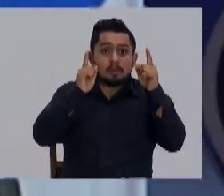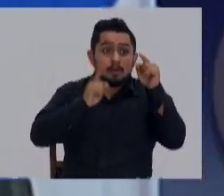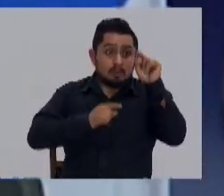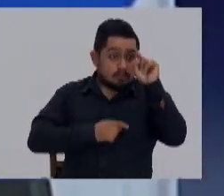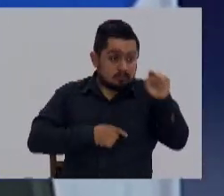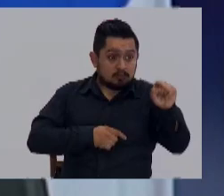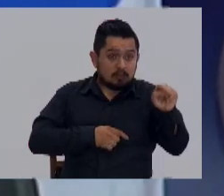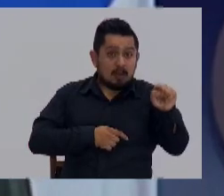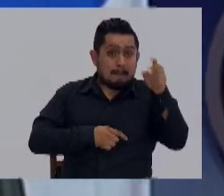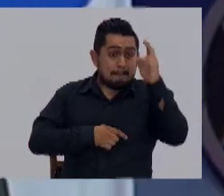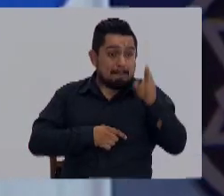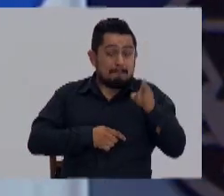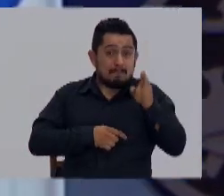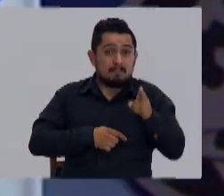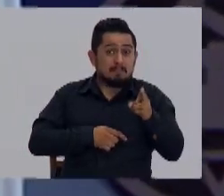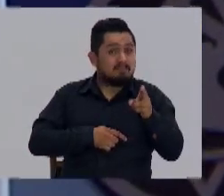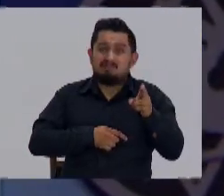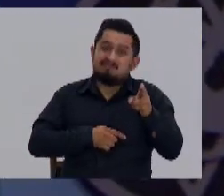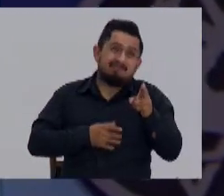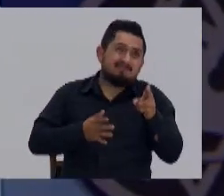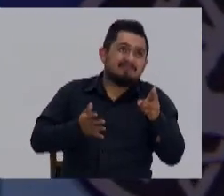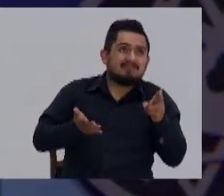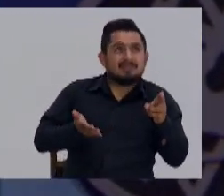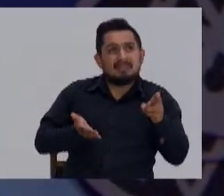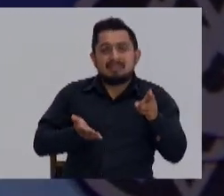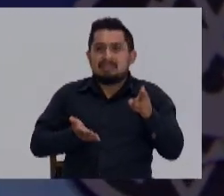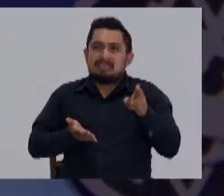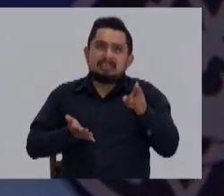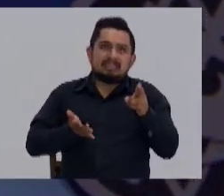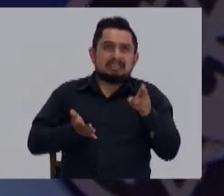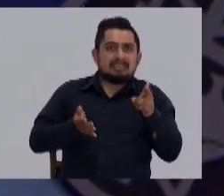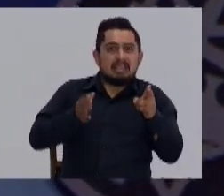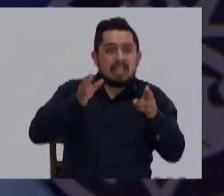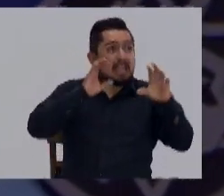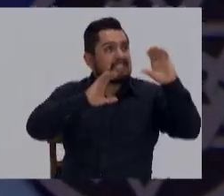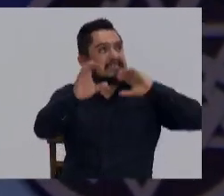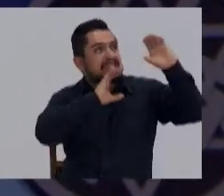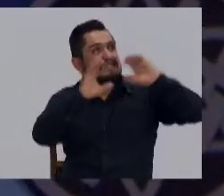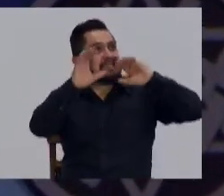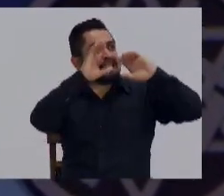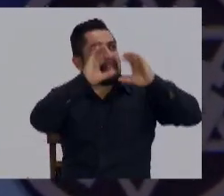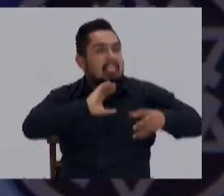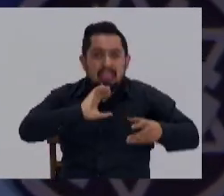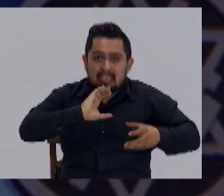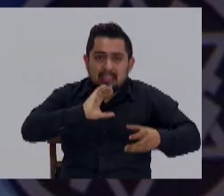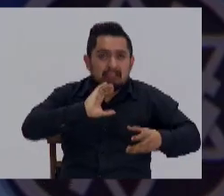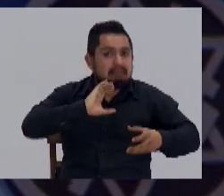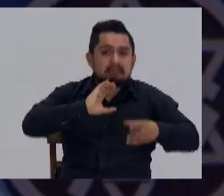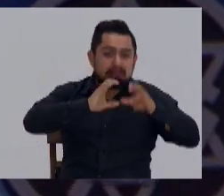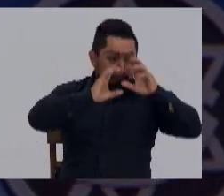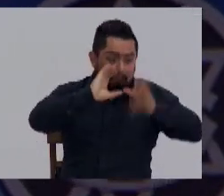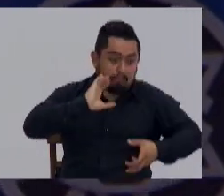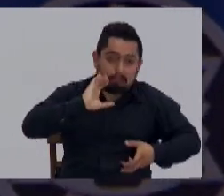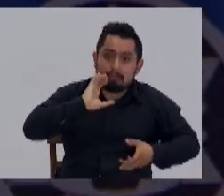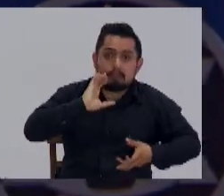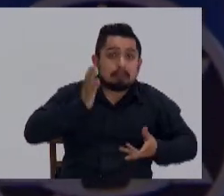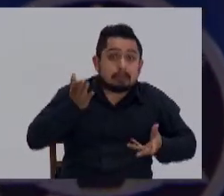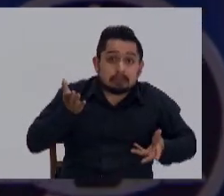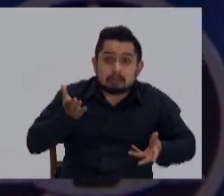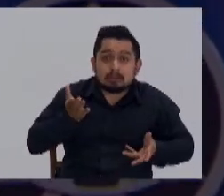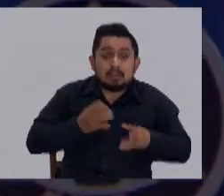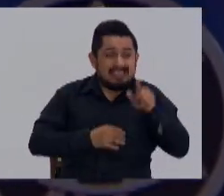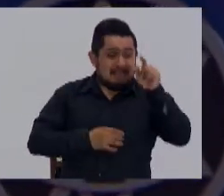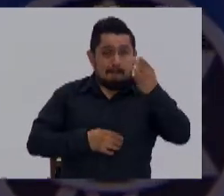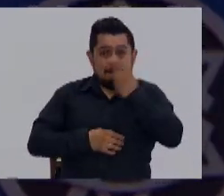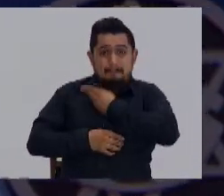ya no estaban, digámoslo así, comunicados con el Señor. Y ahí entra